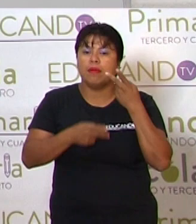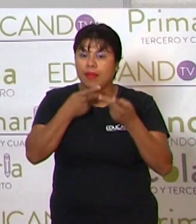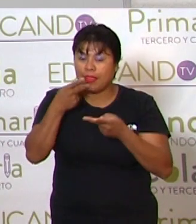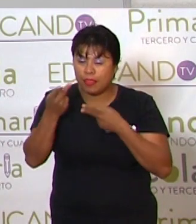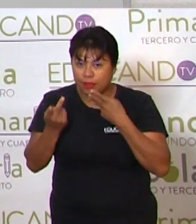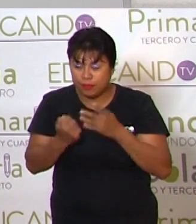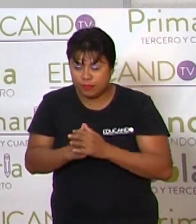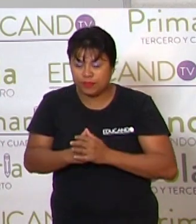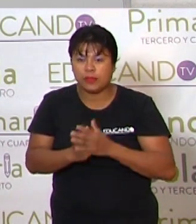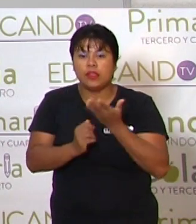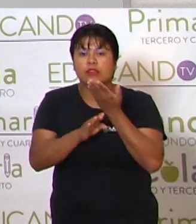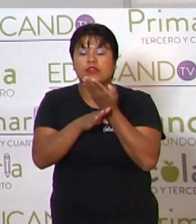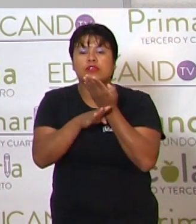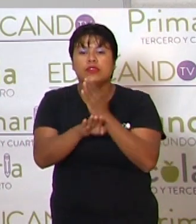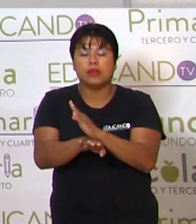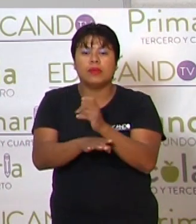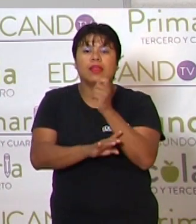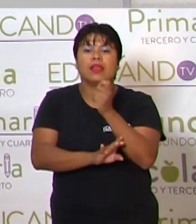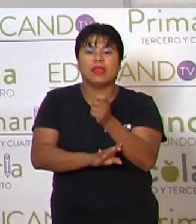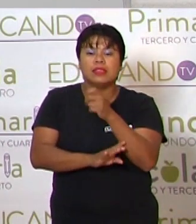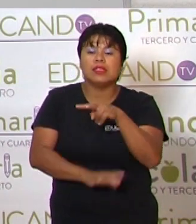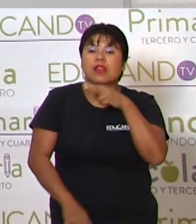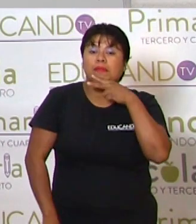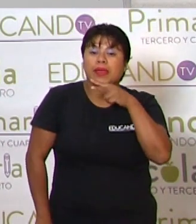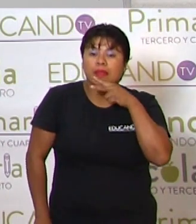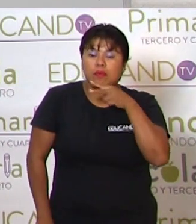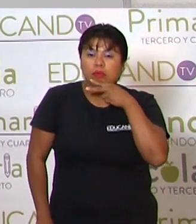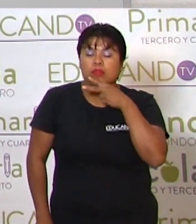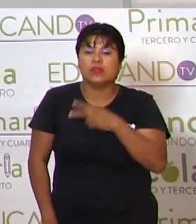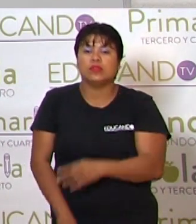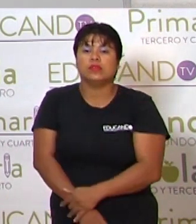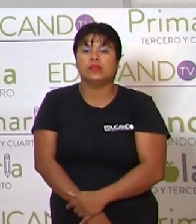hablando sobre lo que son los verbos